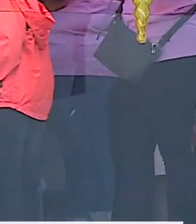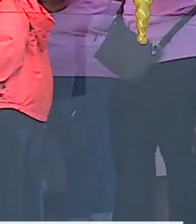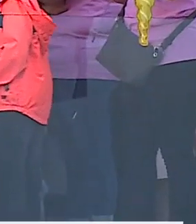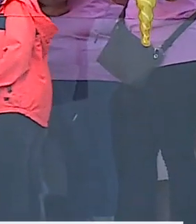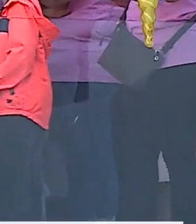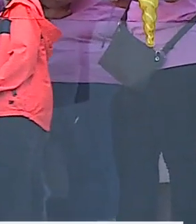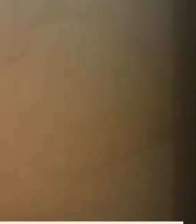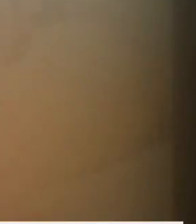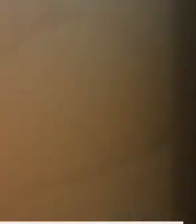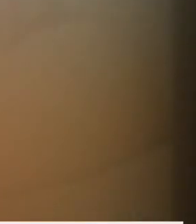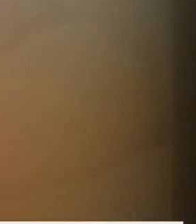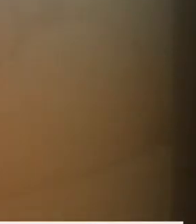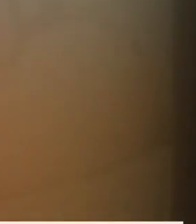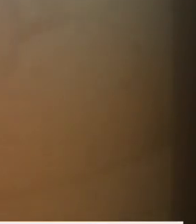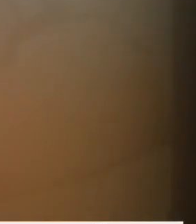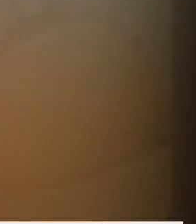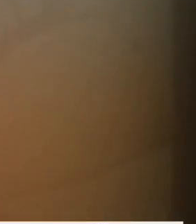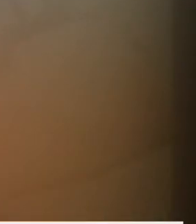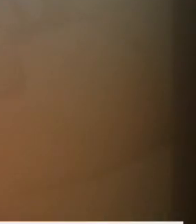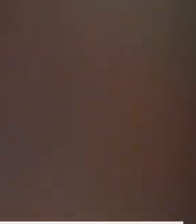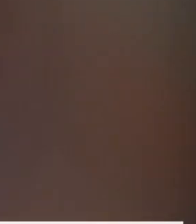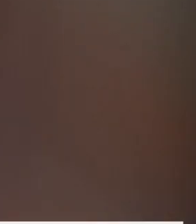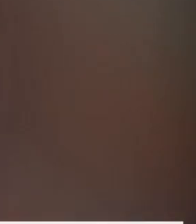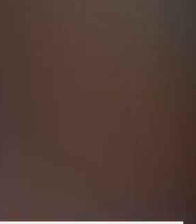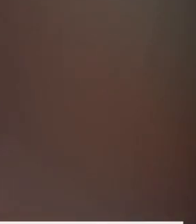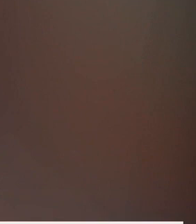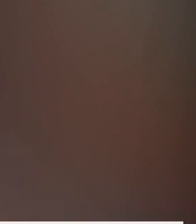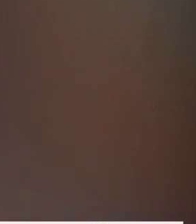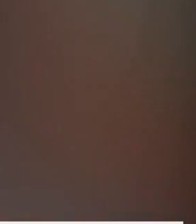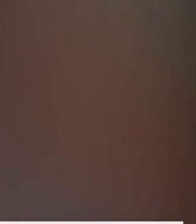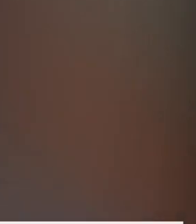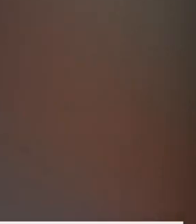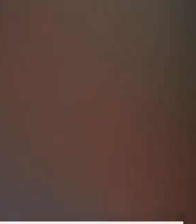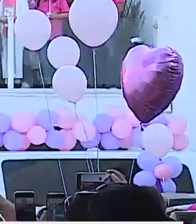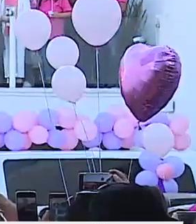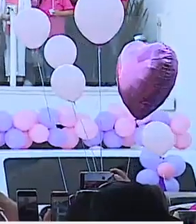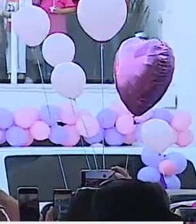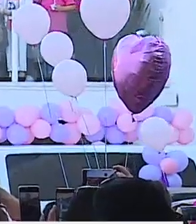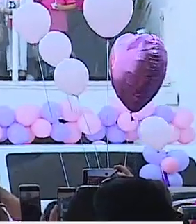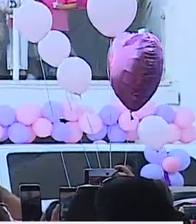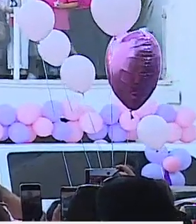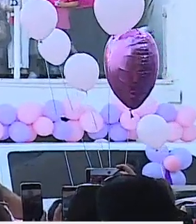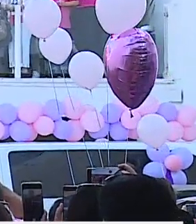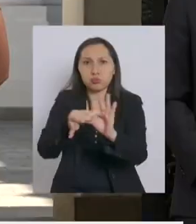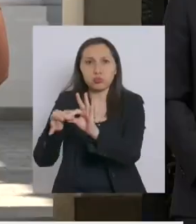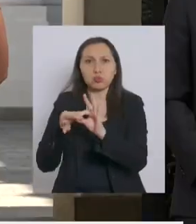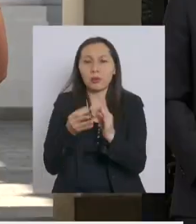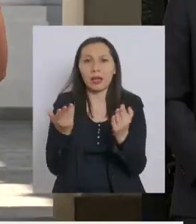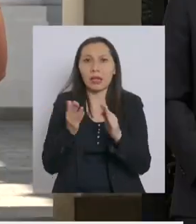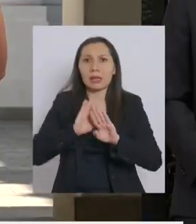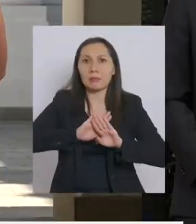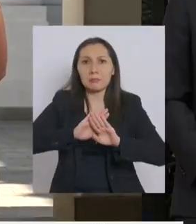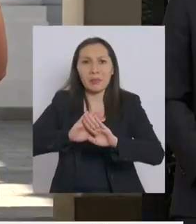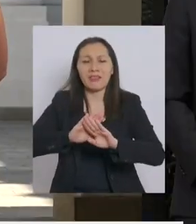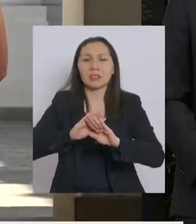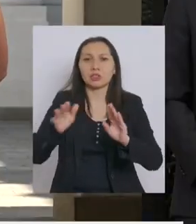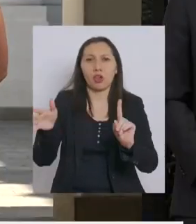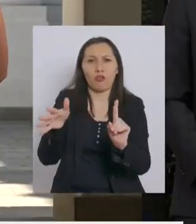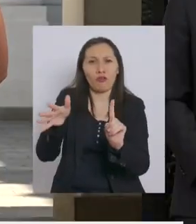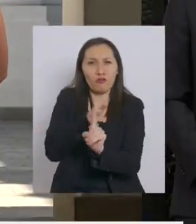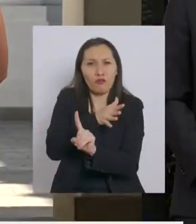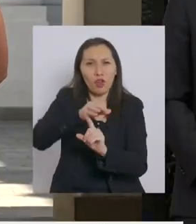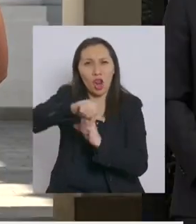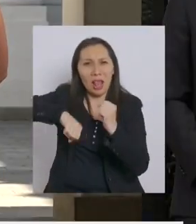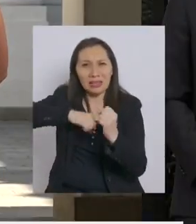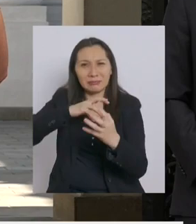reparable, no se puede restituir. Por eso que lo fundamental tiene que ver con el Estado y su funcionamiento conjunto, donde la prevención de la violencia, la prevención